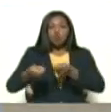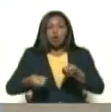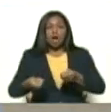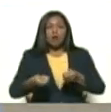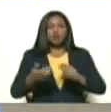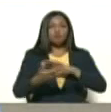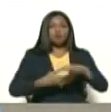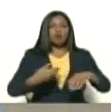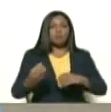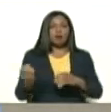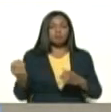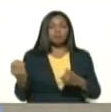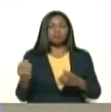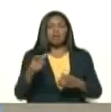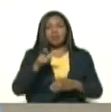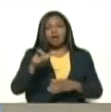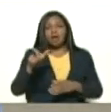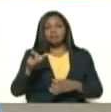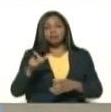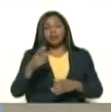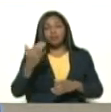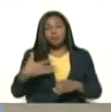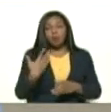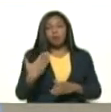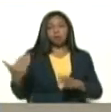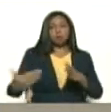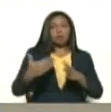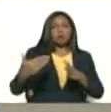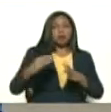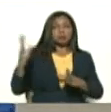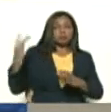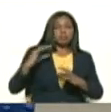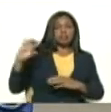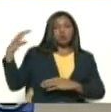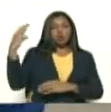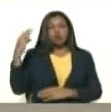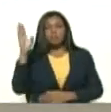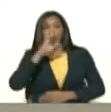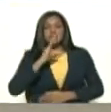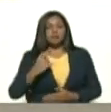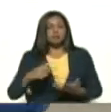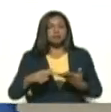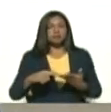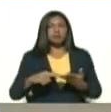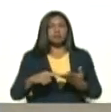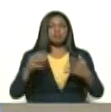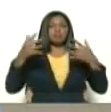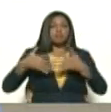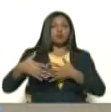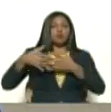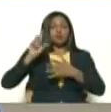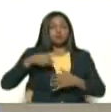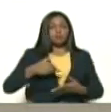focos de amenaza que nos vienen de Colombia, de Brasil, del norte.